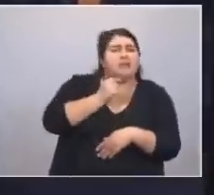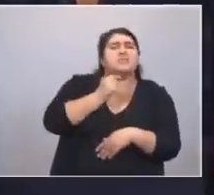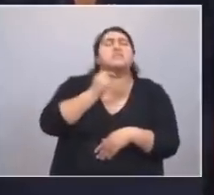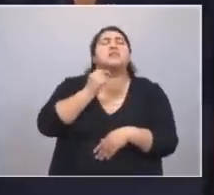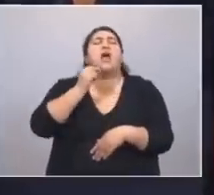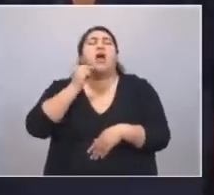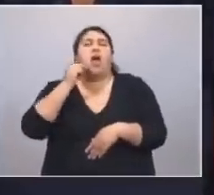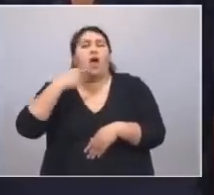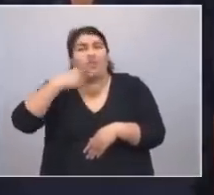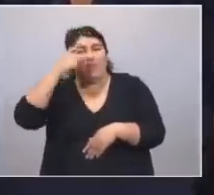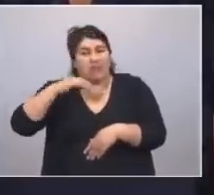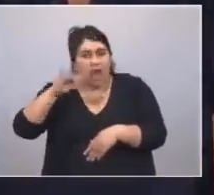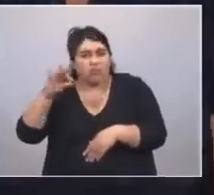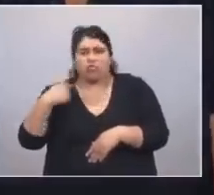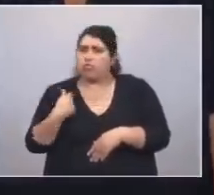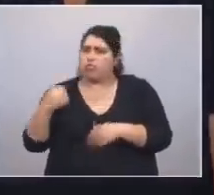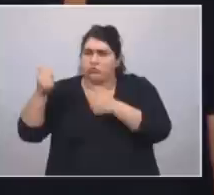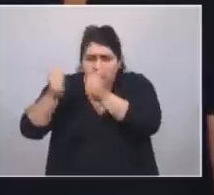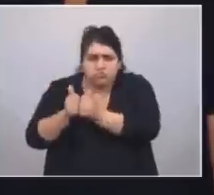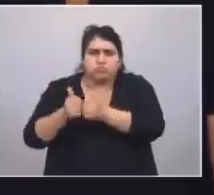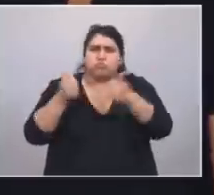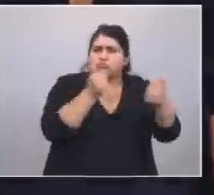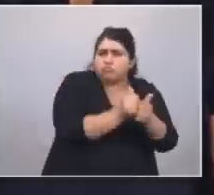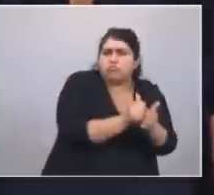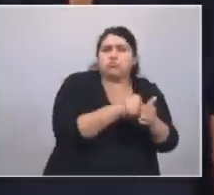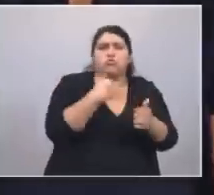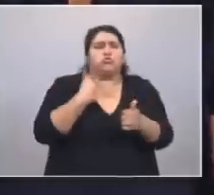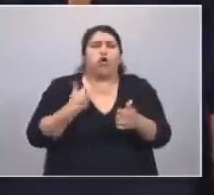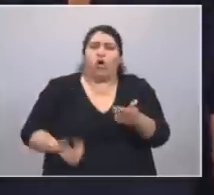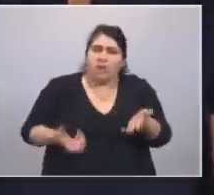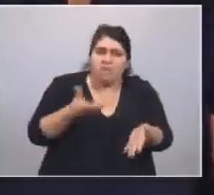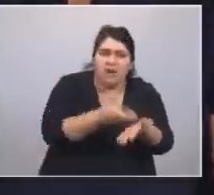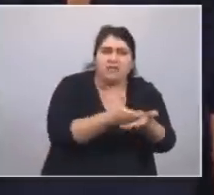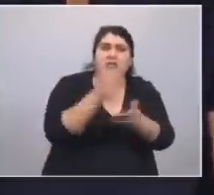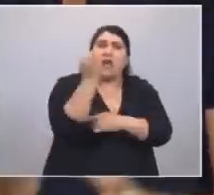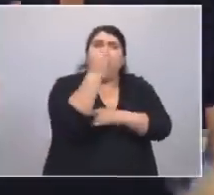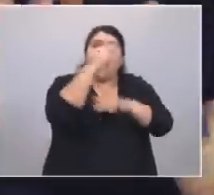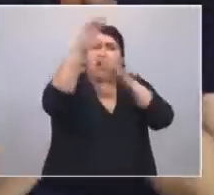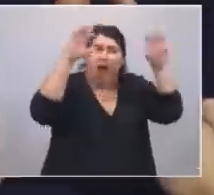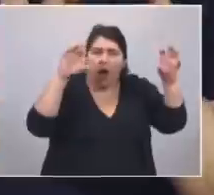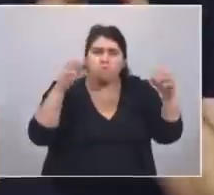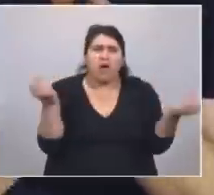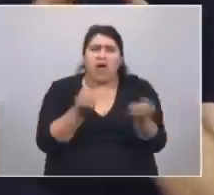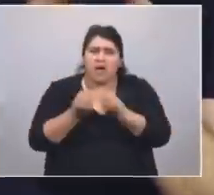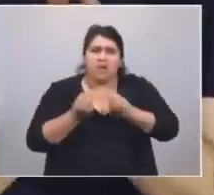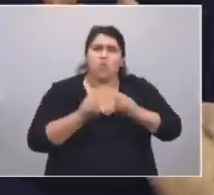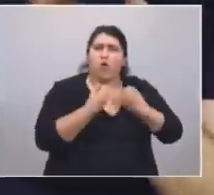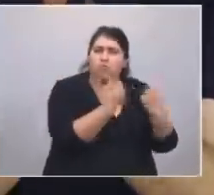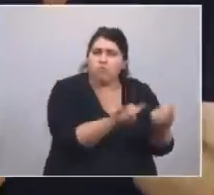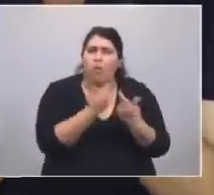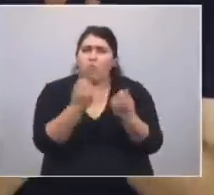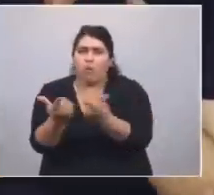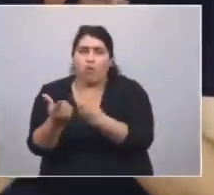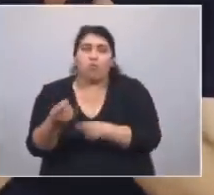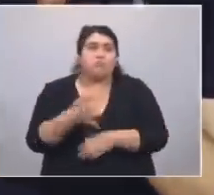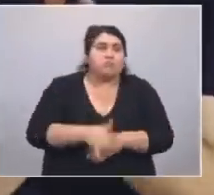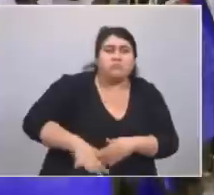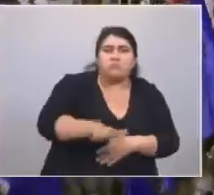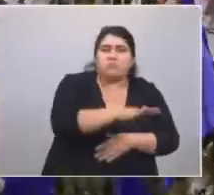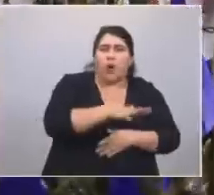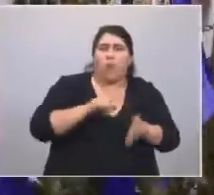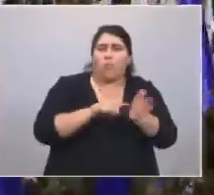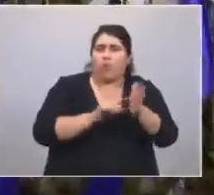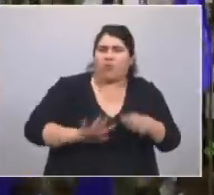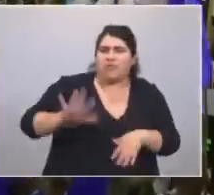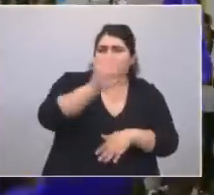van a tener al lado invirtiendo en cámaras, en móviles, para que en el Gran Buenos Aires vivamos